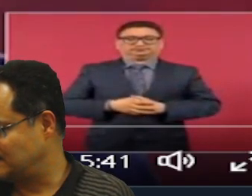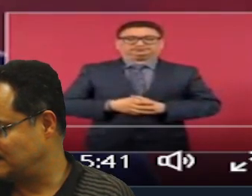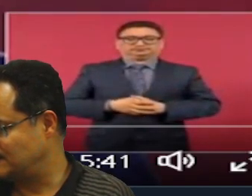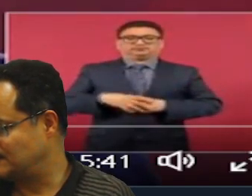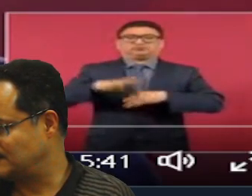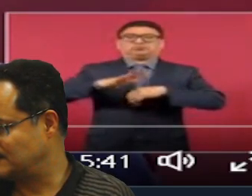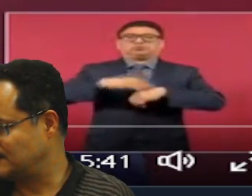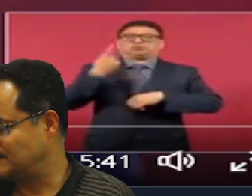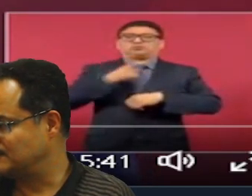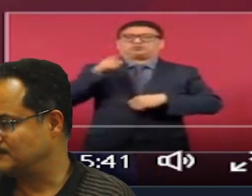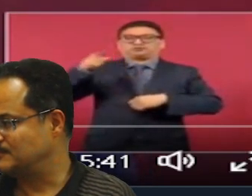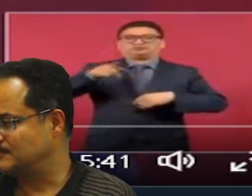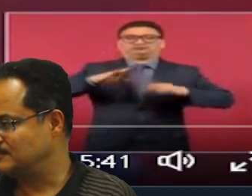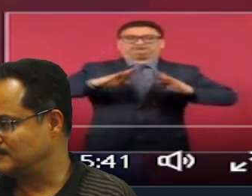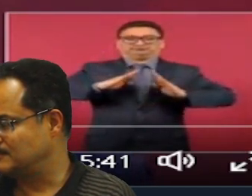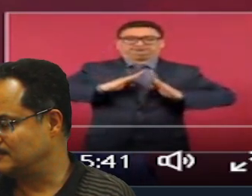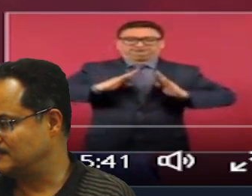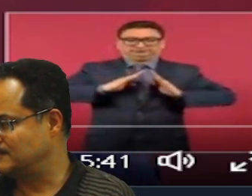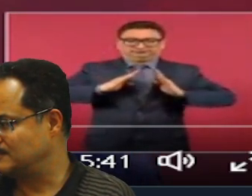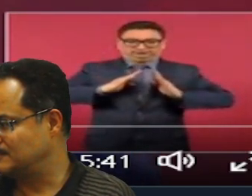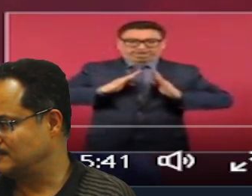porque el ejército